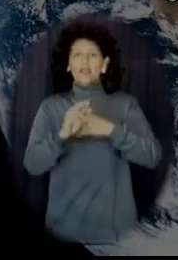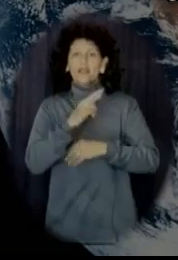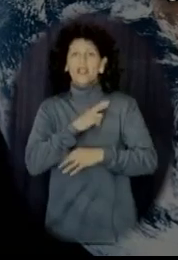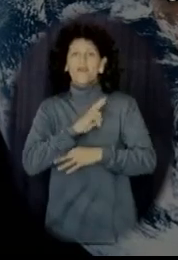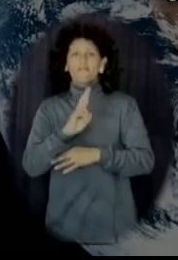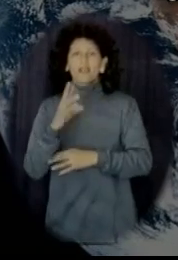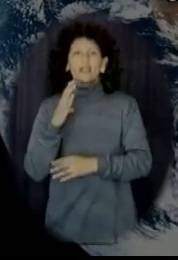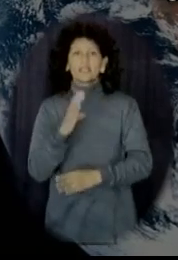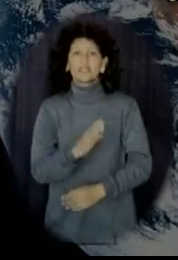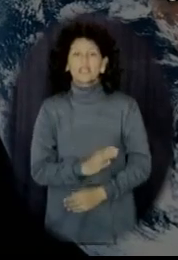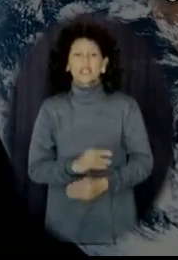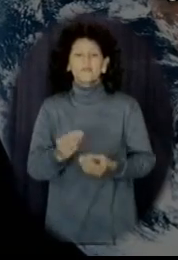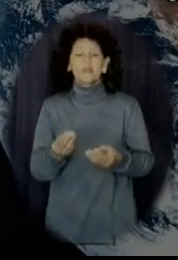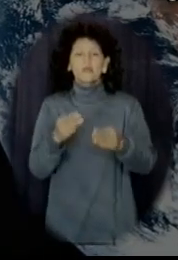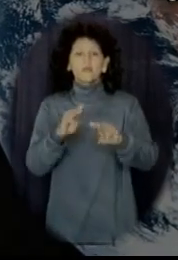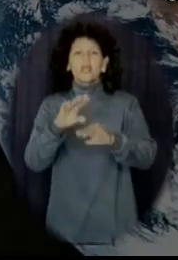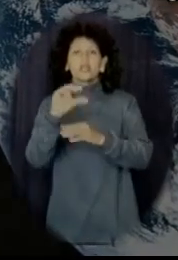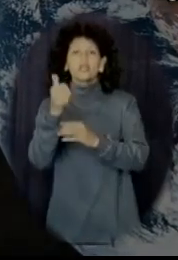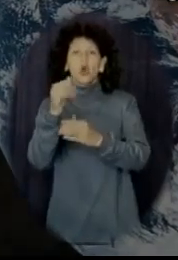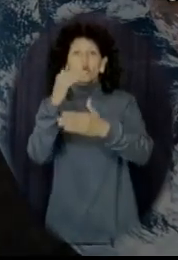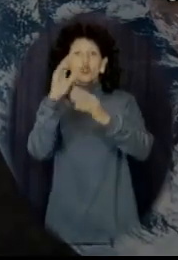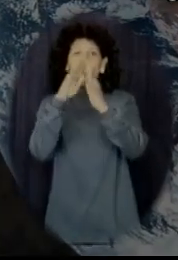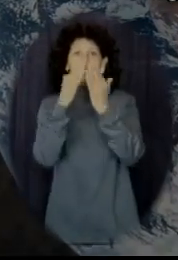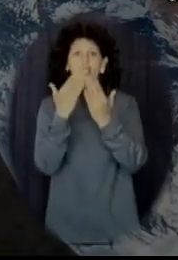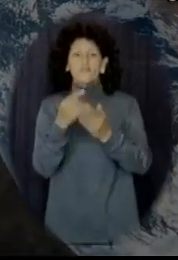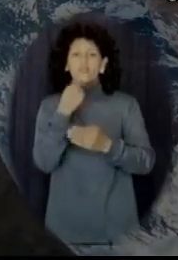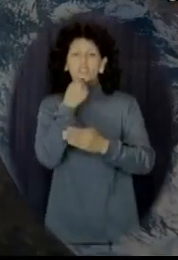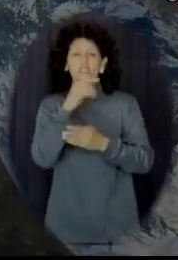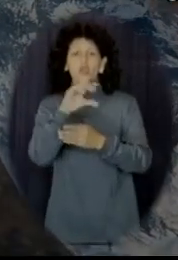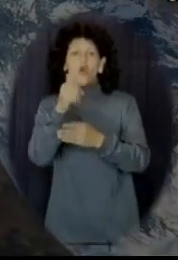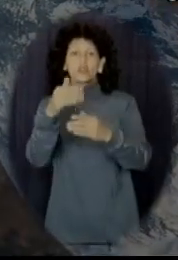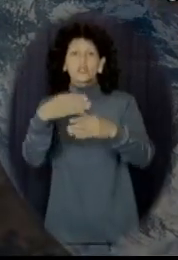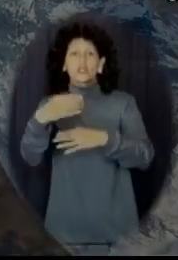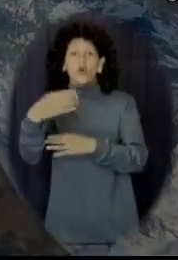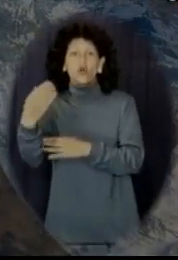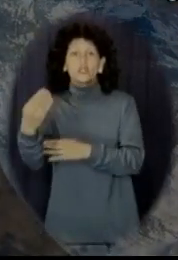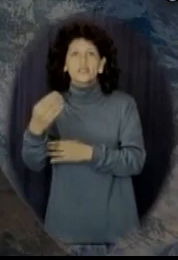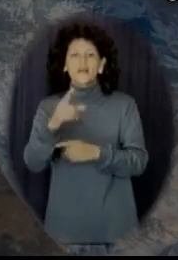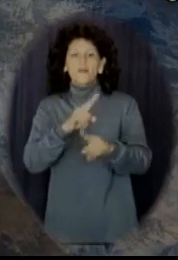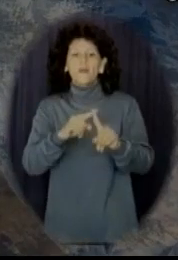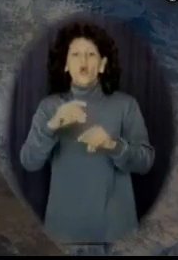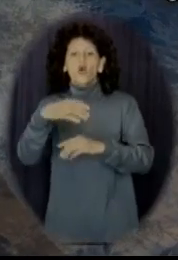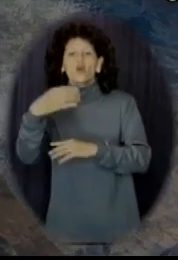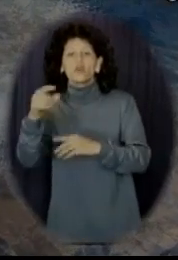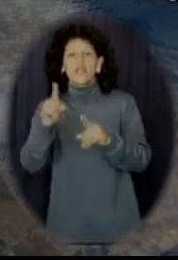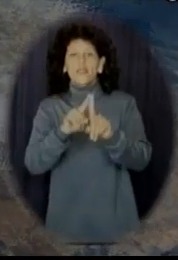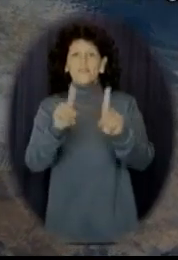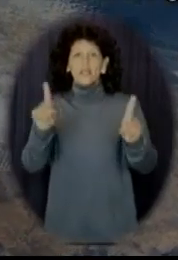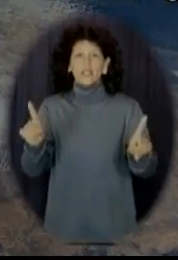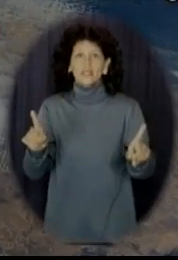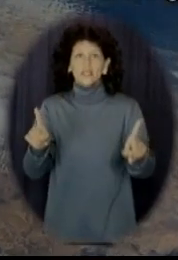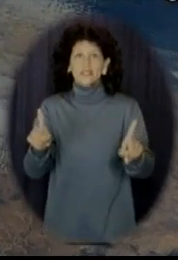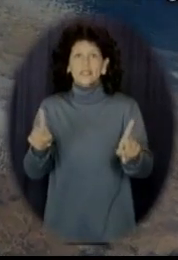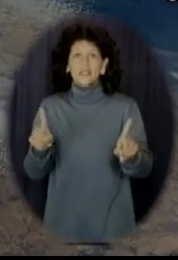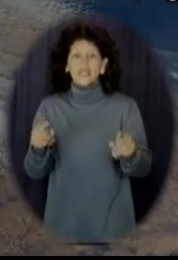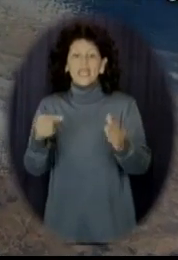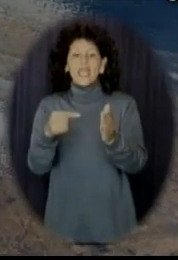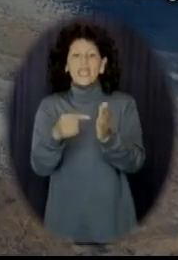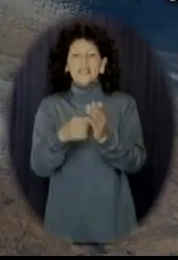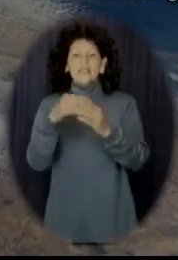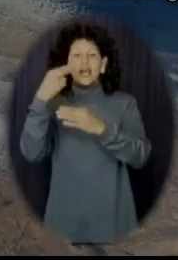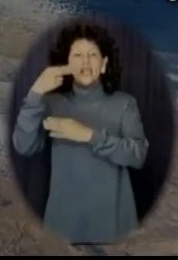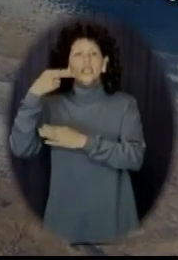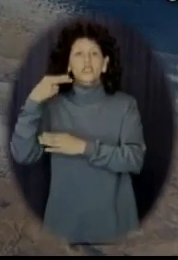cristiana, mientras otros evangelios narran otros eventos, o algunos de los mismos de manera diferente. Esta